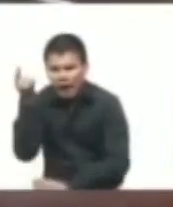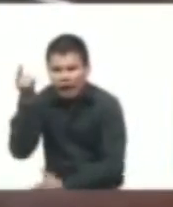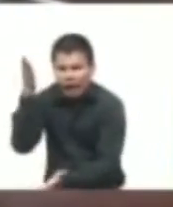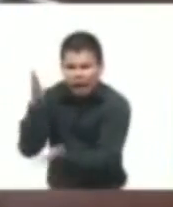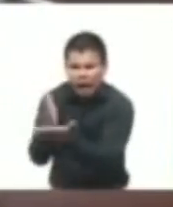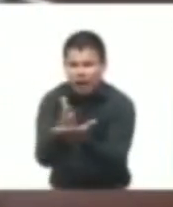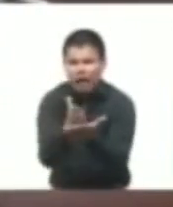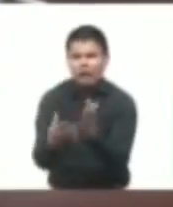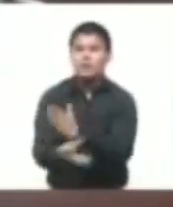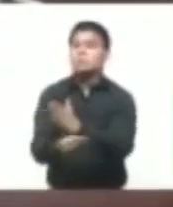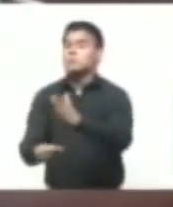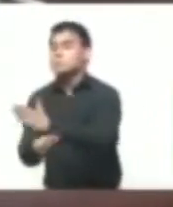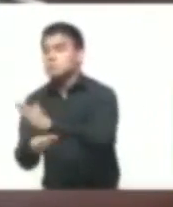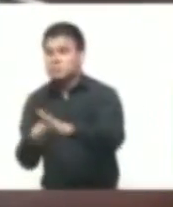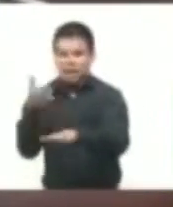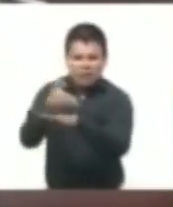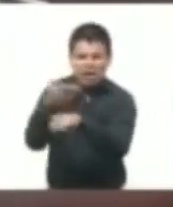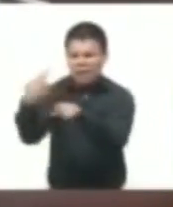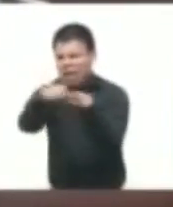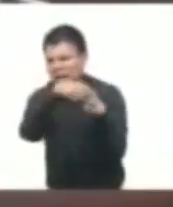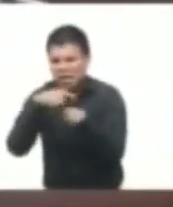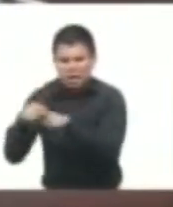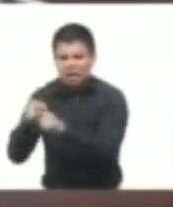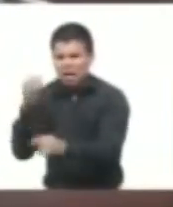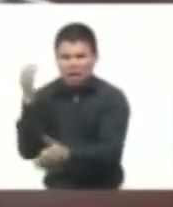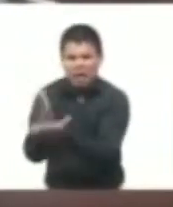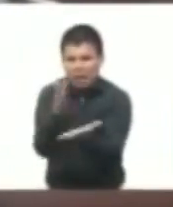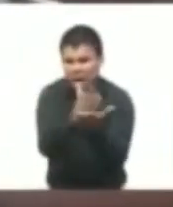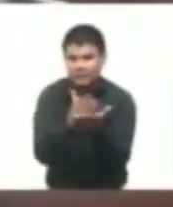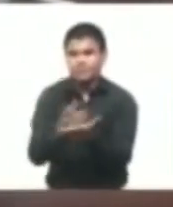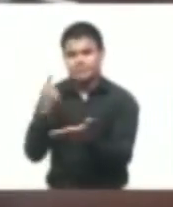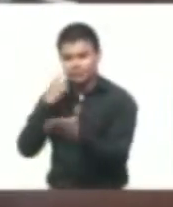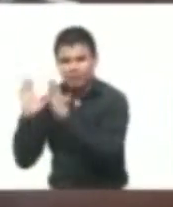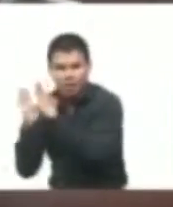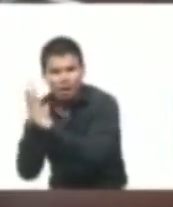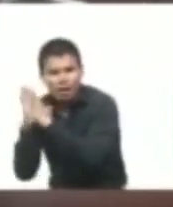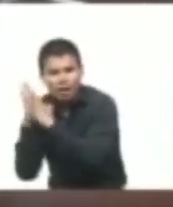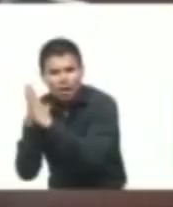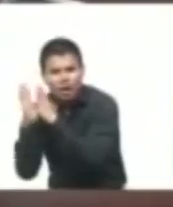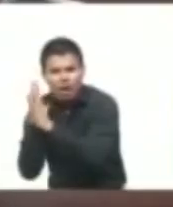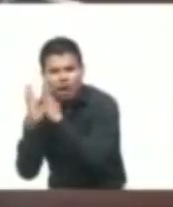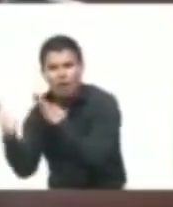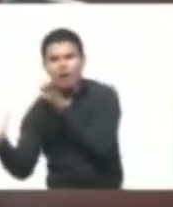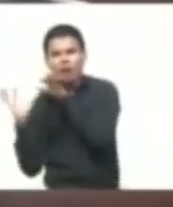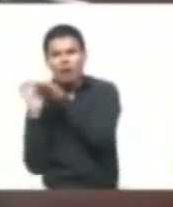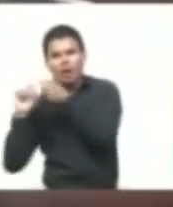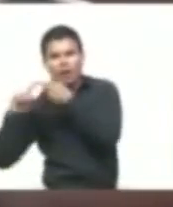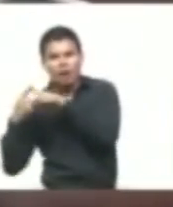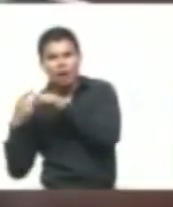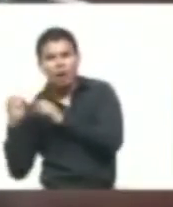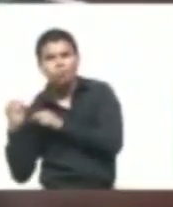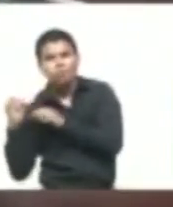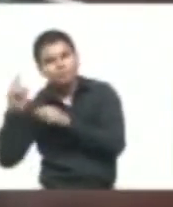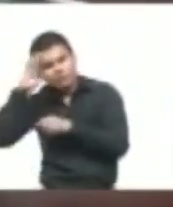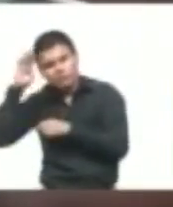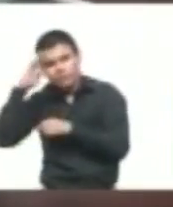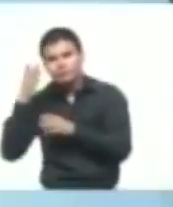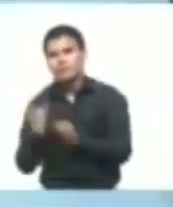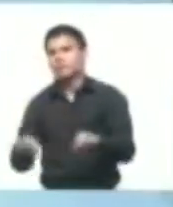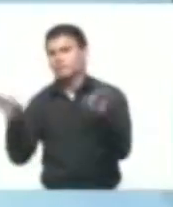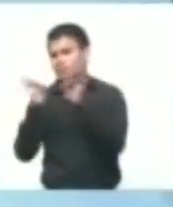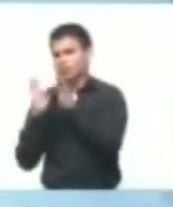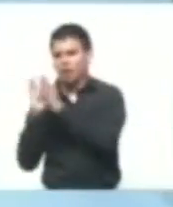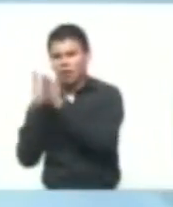corrupción que nos permita facilitar las diferentes actividades investigativas que adelanten los entes de